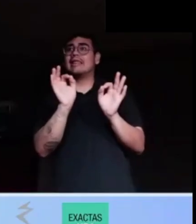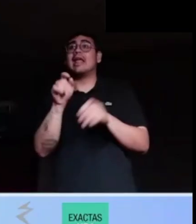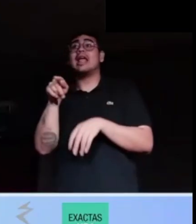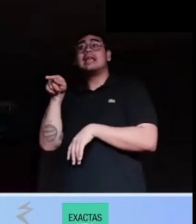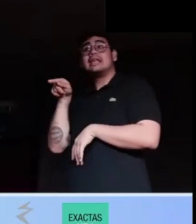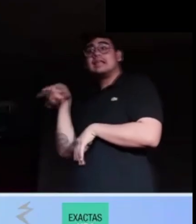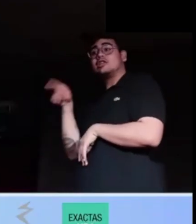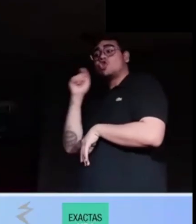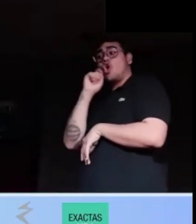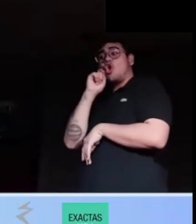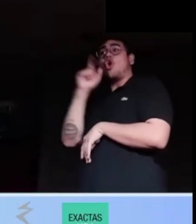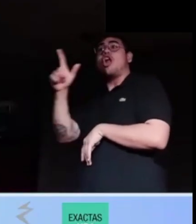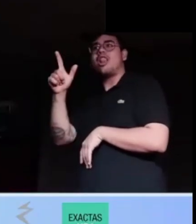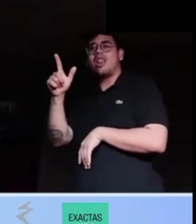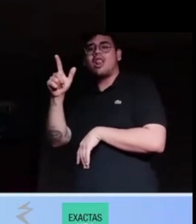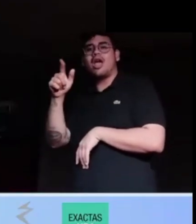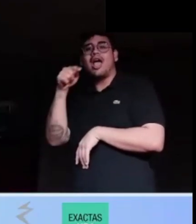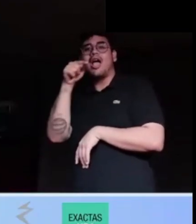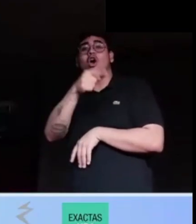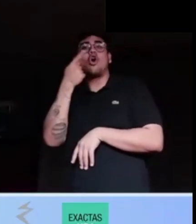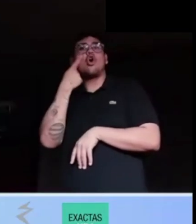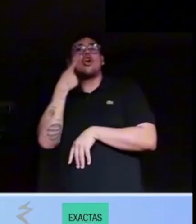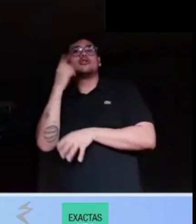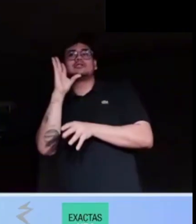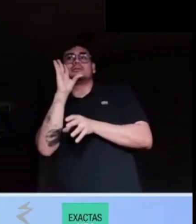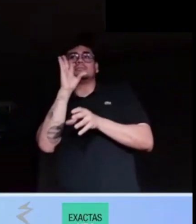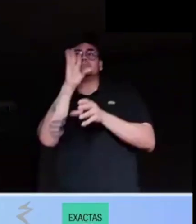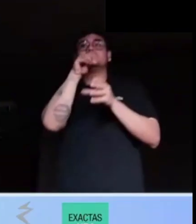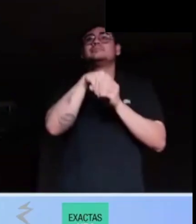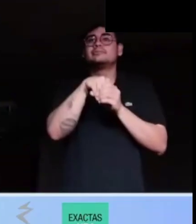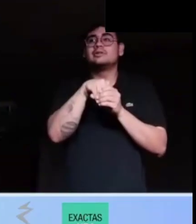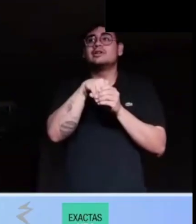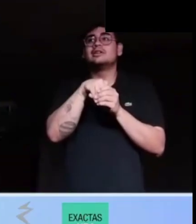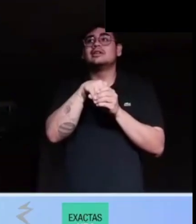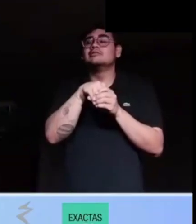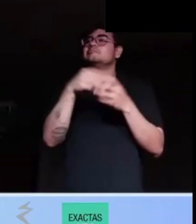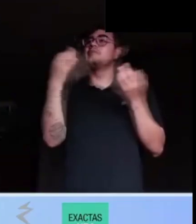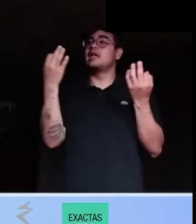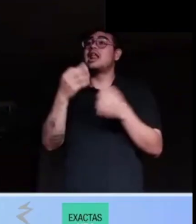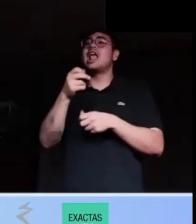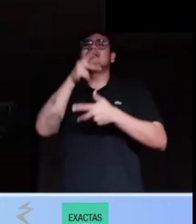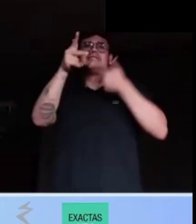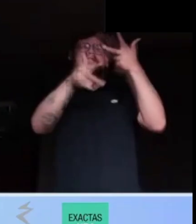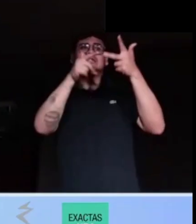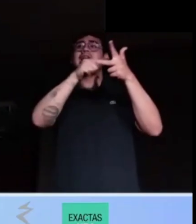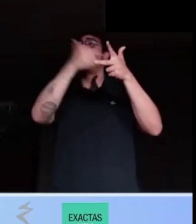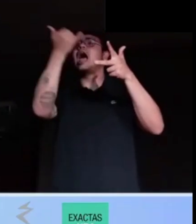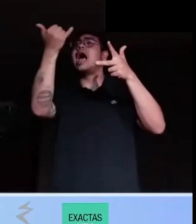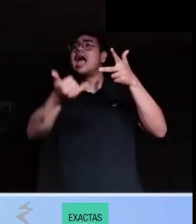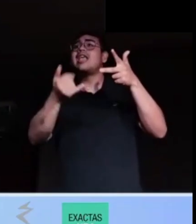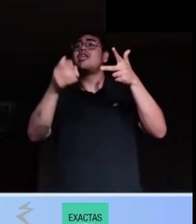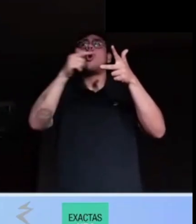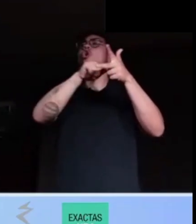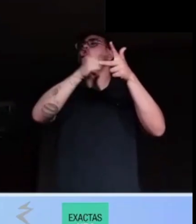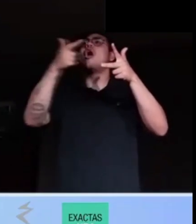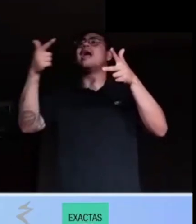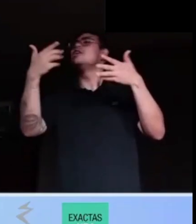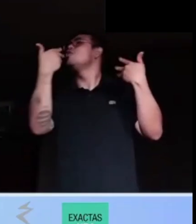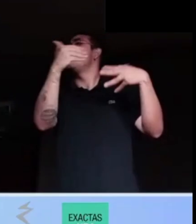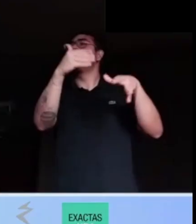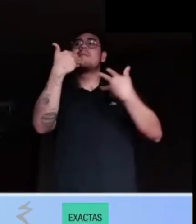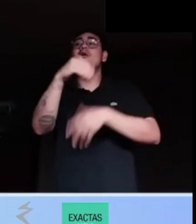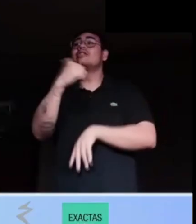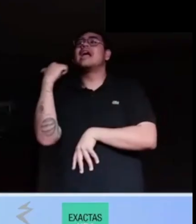haya una o ninguna seña hoy no es importante. El logro ya está. El logro es seguir